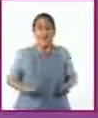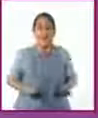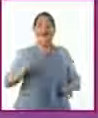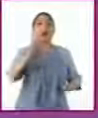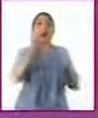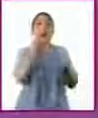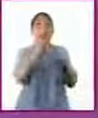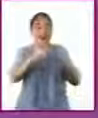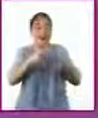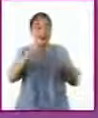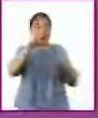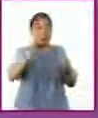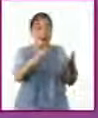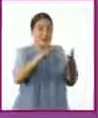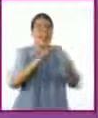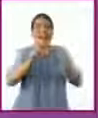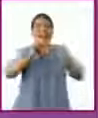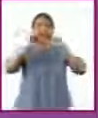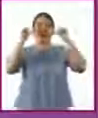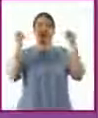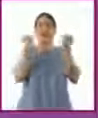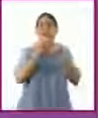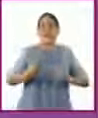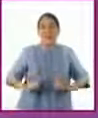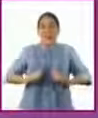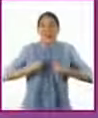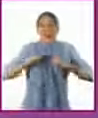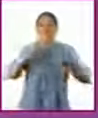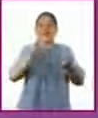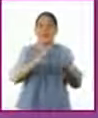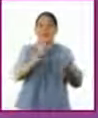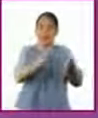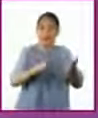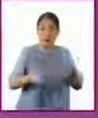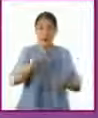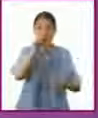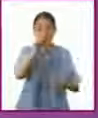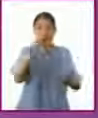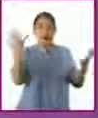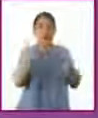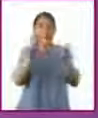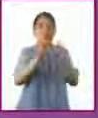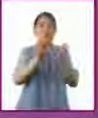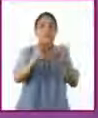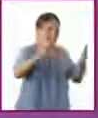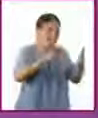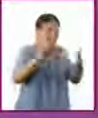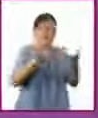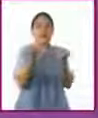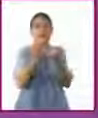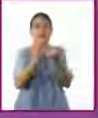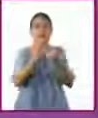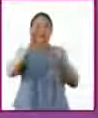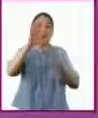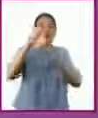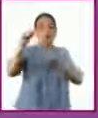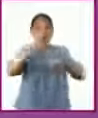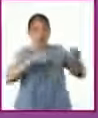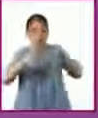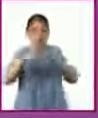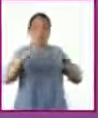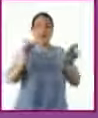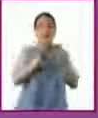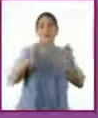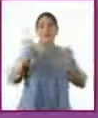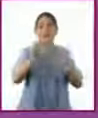despiertes. Sí, solo eres tú quien le pone voz y movimiento a los personajes. No